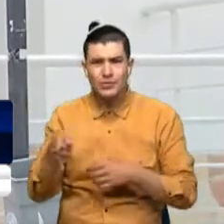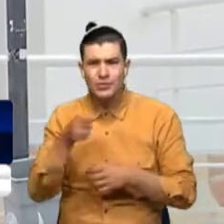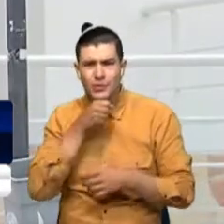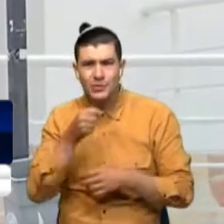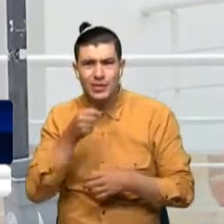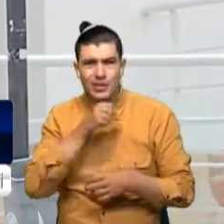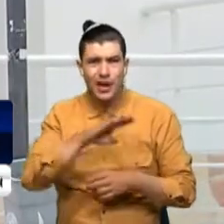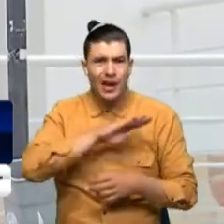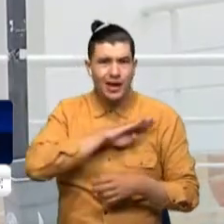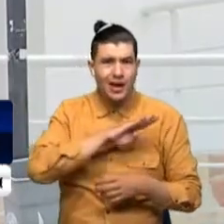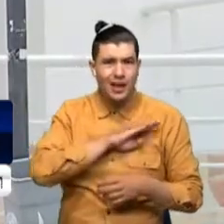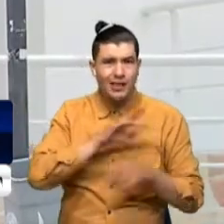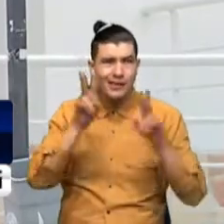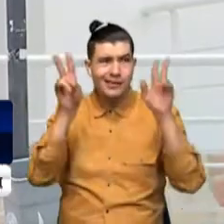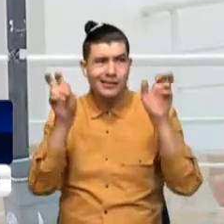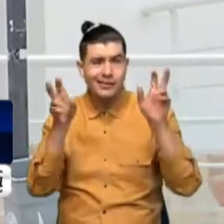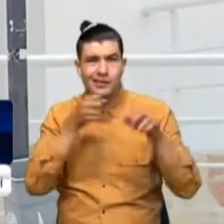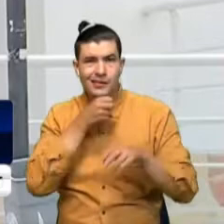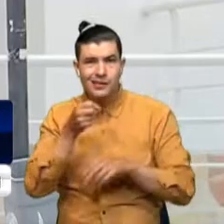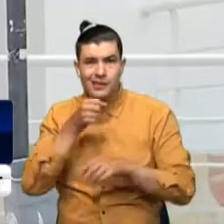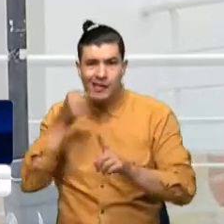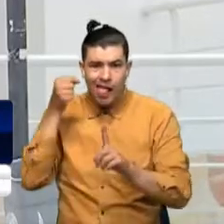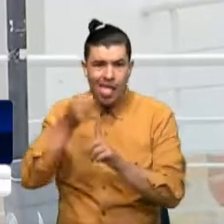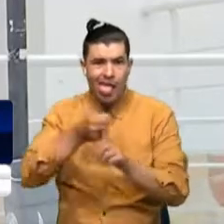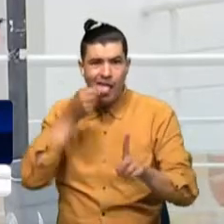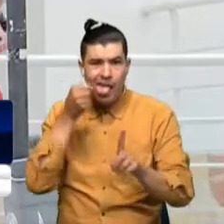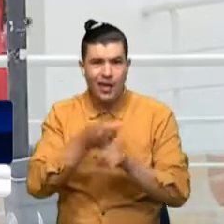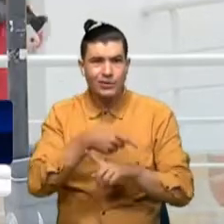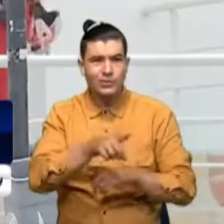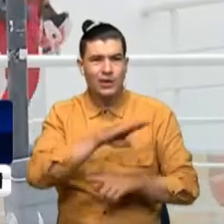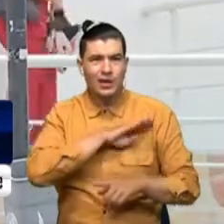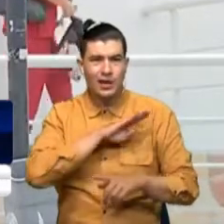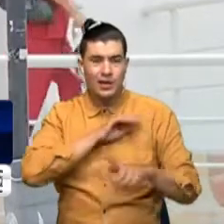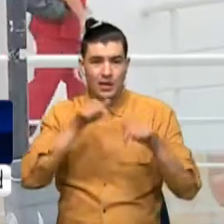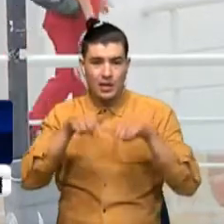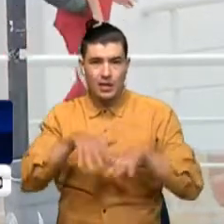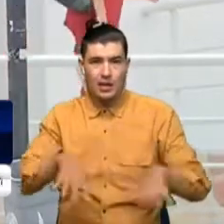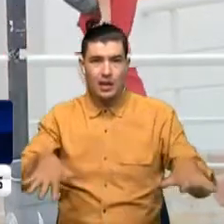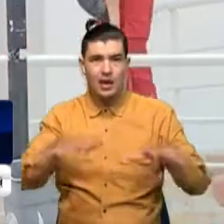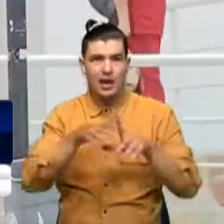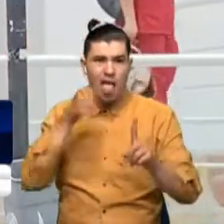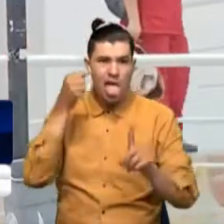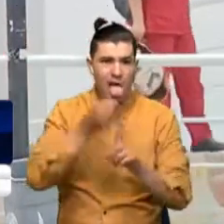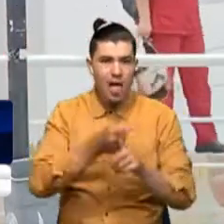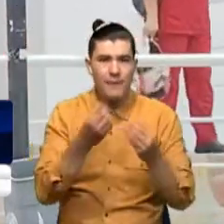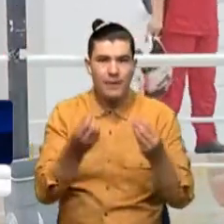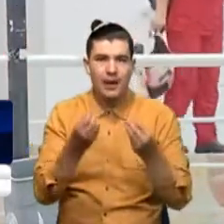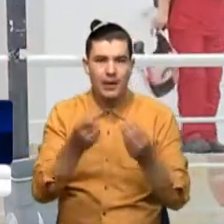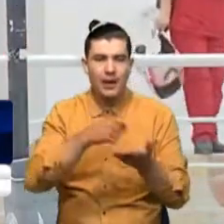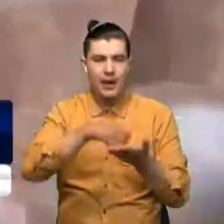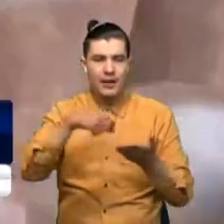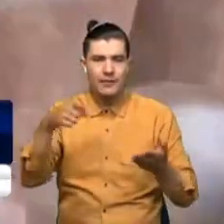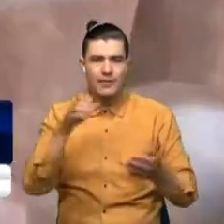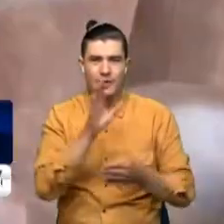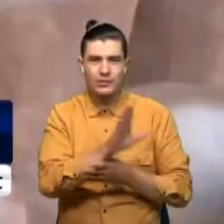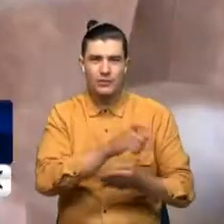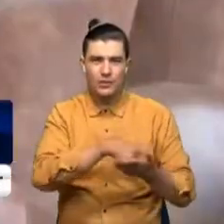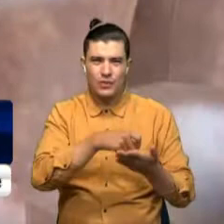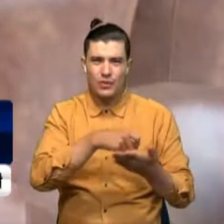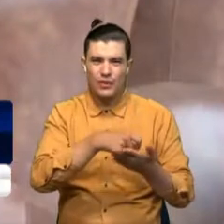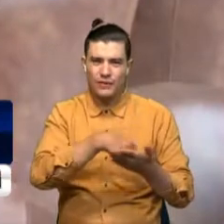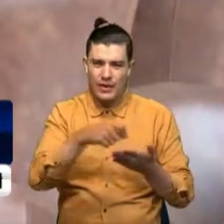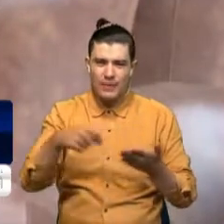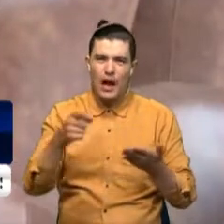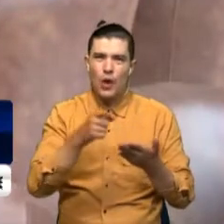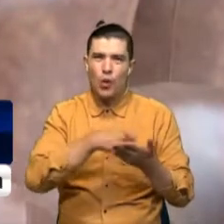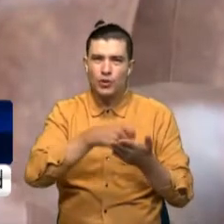a supuestos presiones ejercidas por el alcalde de la localidad para la firma de un contrato. La situación es